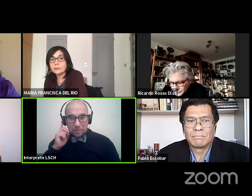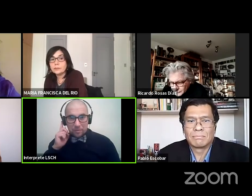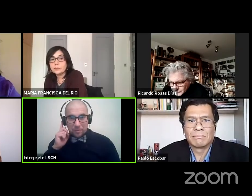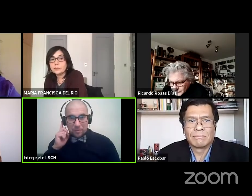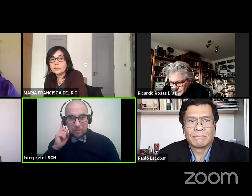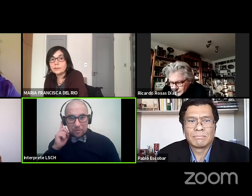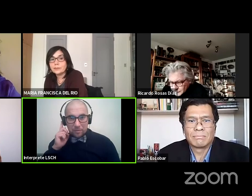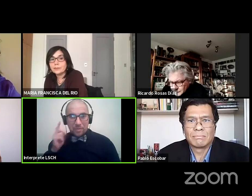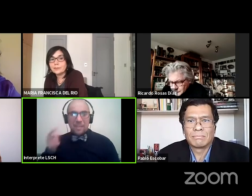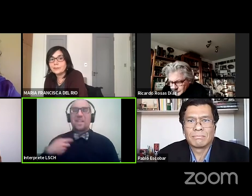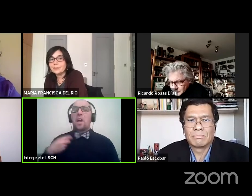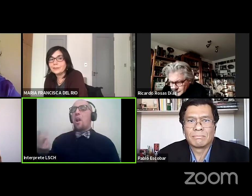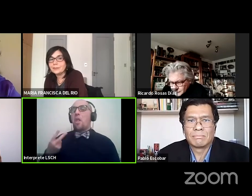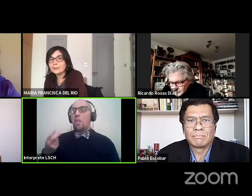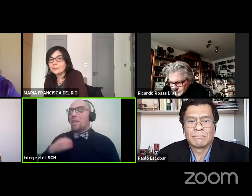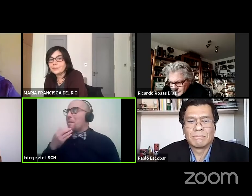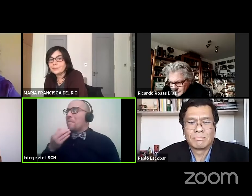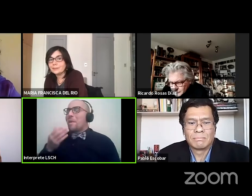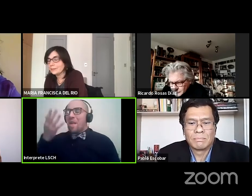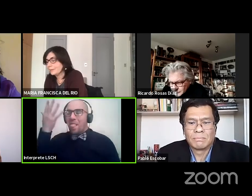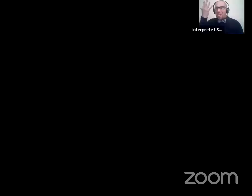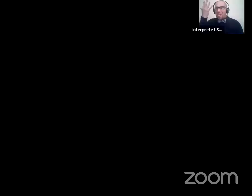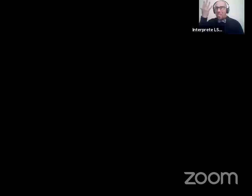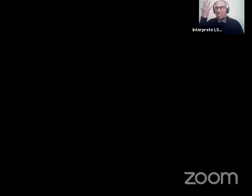Estábamos igual, Biarly. Así.